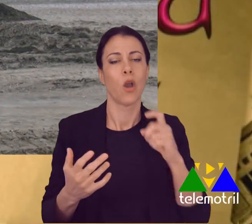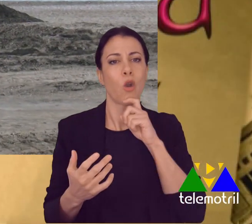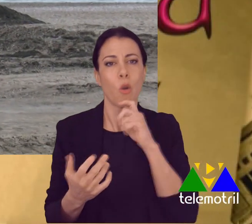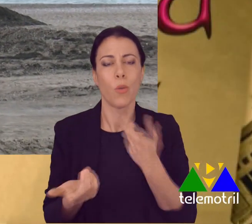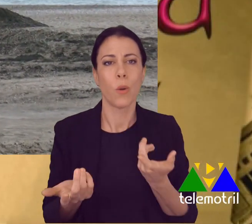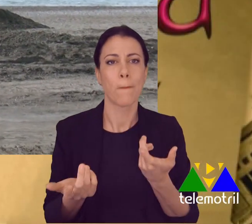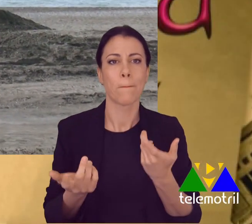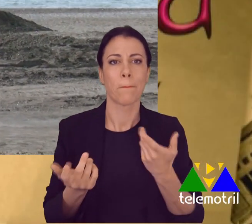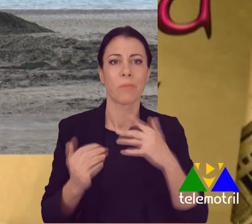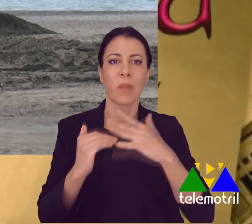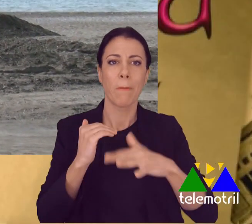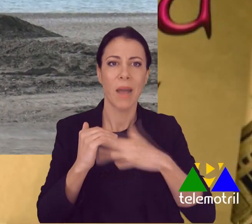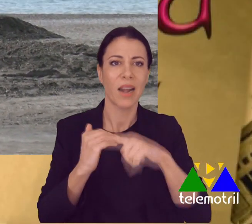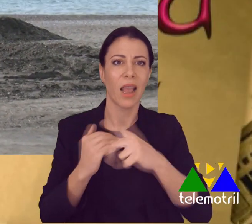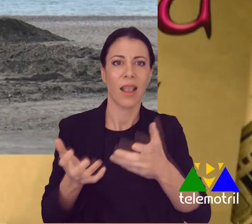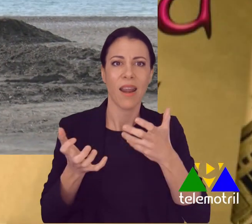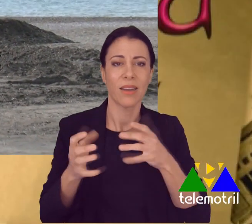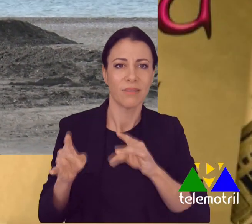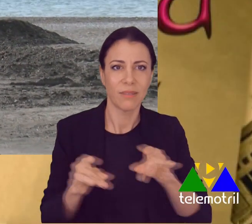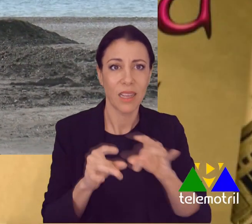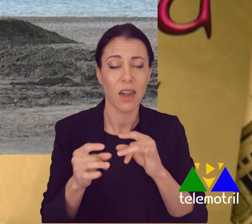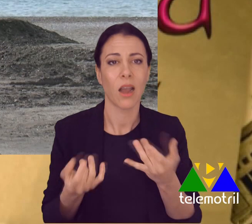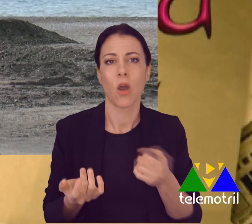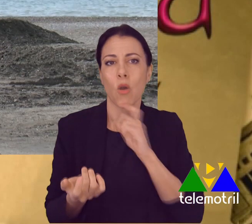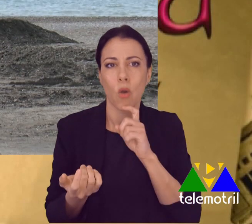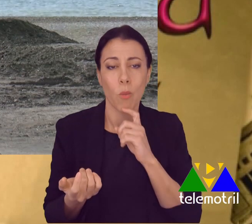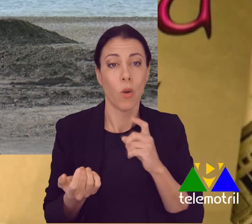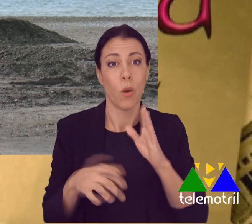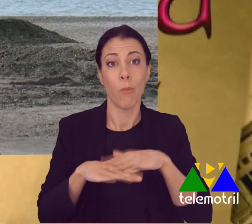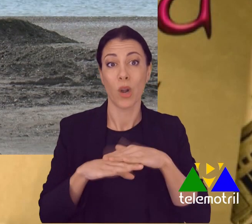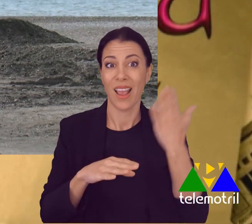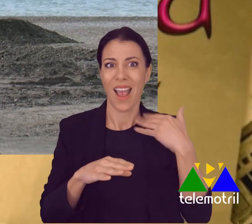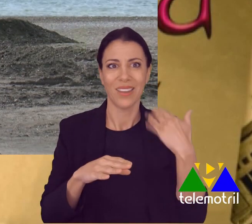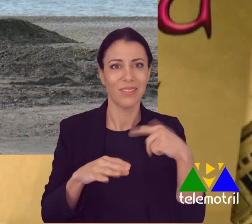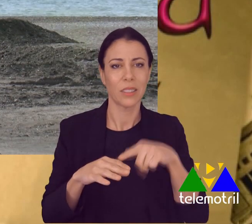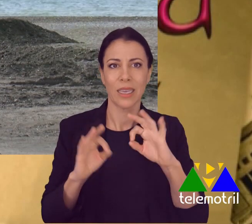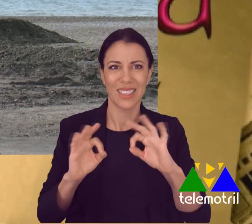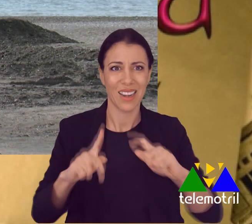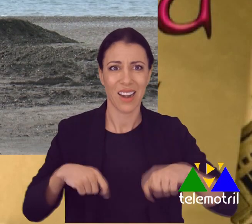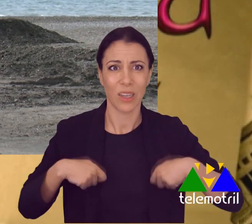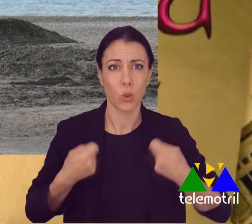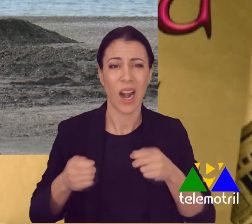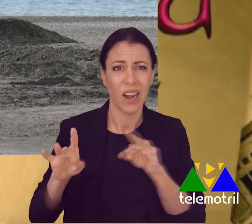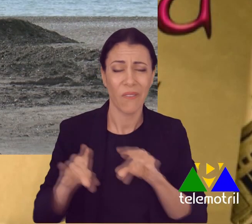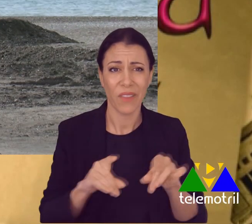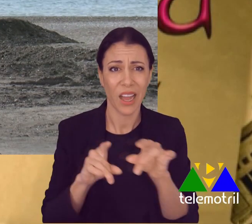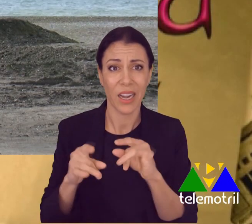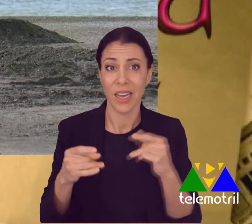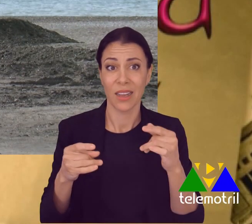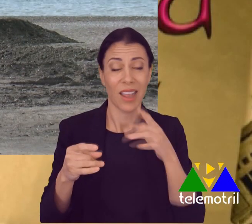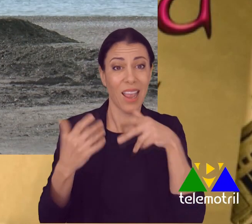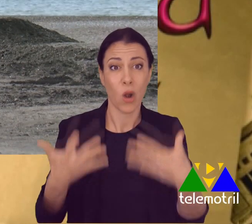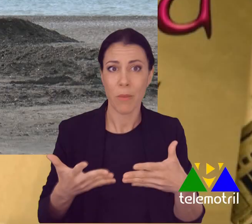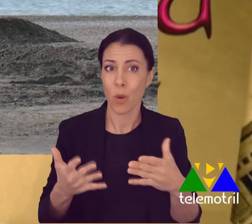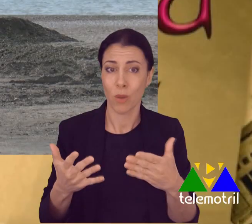mar, cómo se ha ido ganando en tierra, pero claro, porque teníamos un aporte natural de arena que ya no